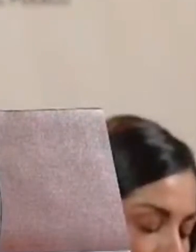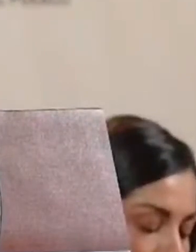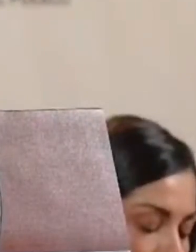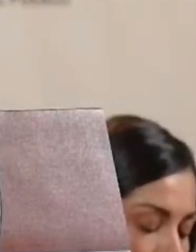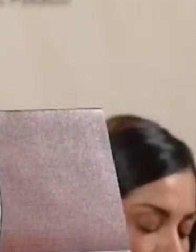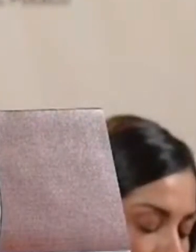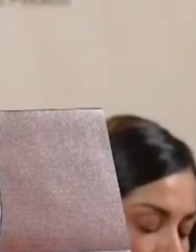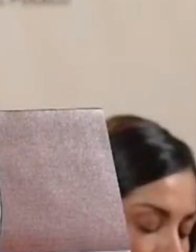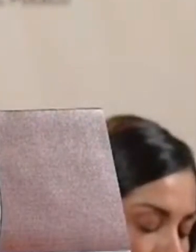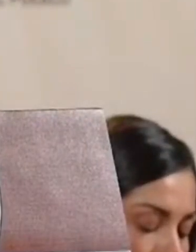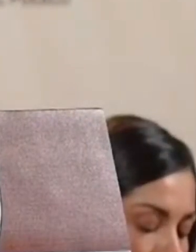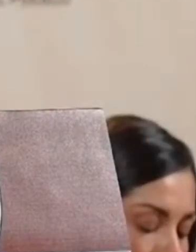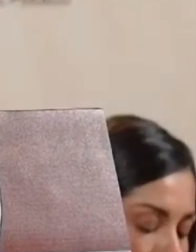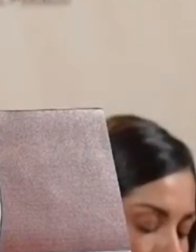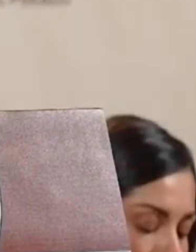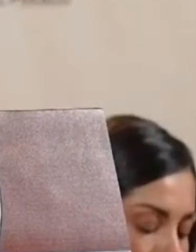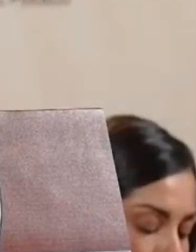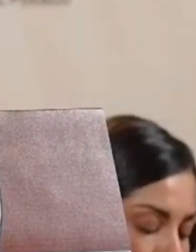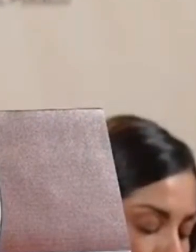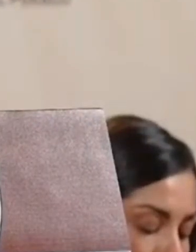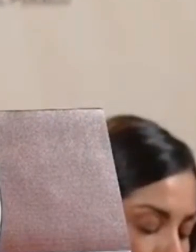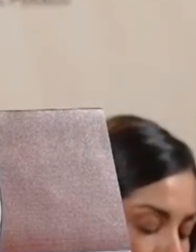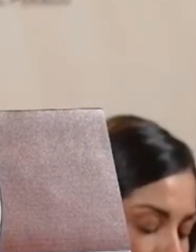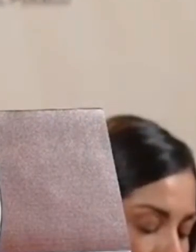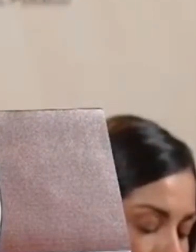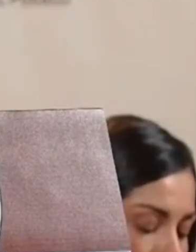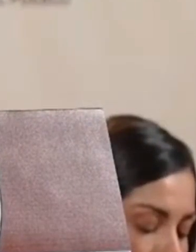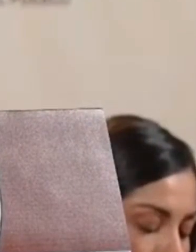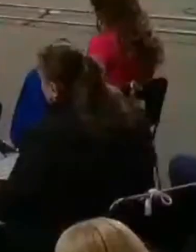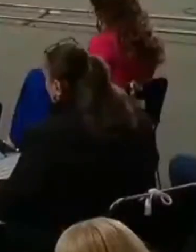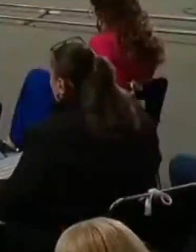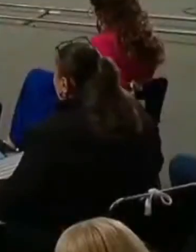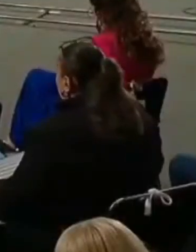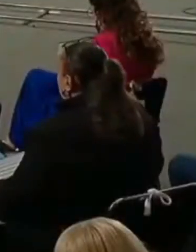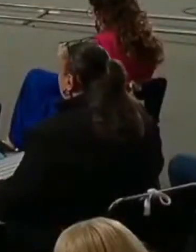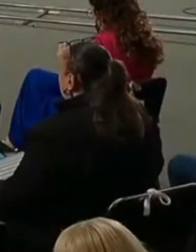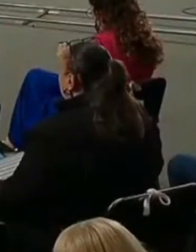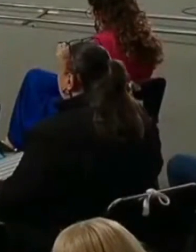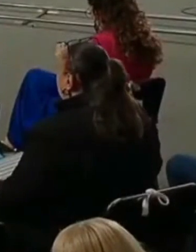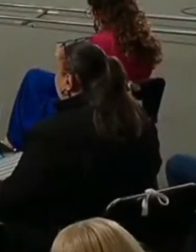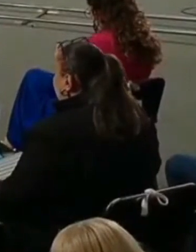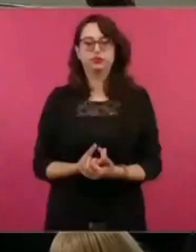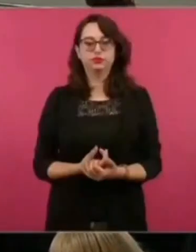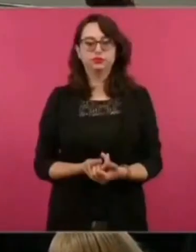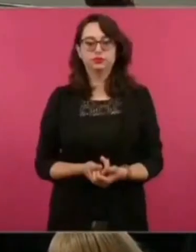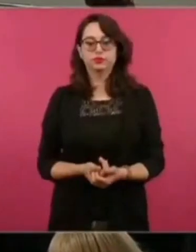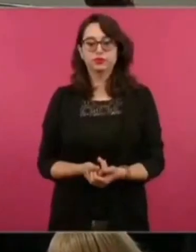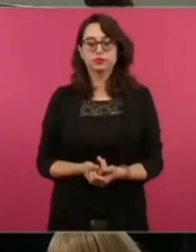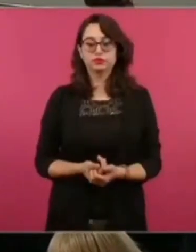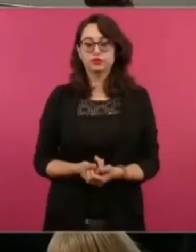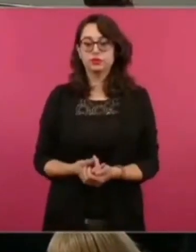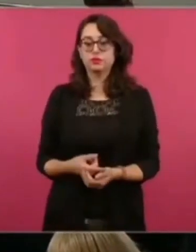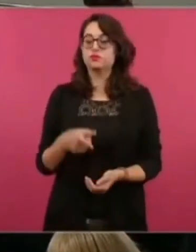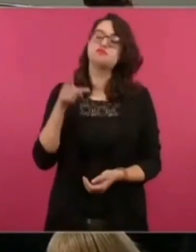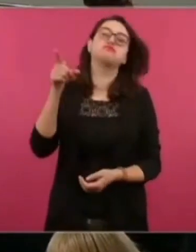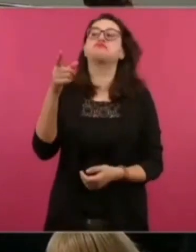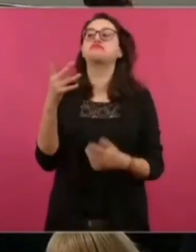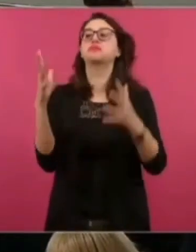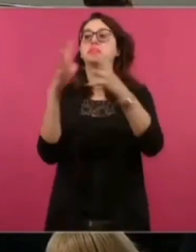Miles de millones de dólares en armas, solo para beneficio de la industria bélica,